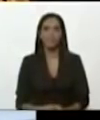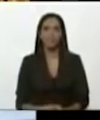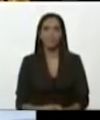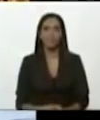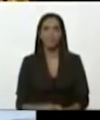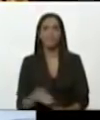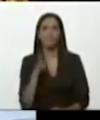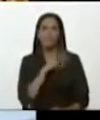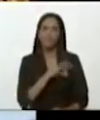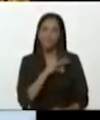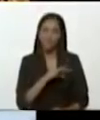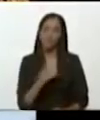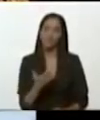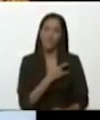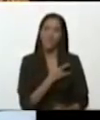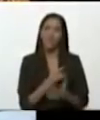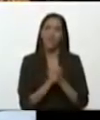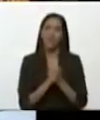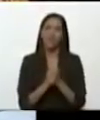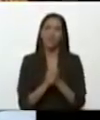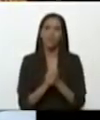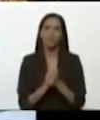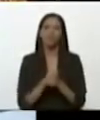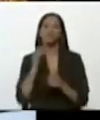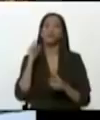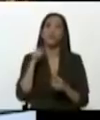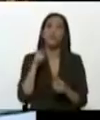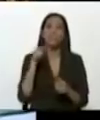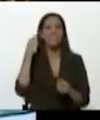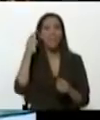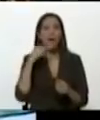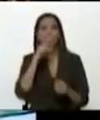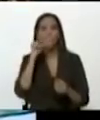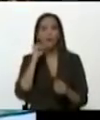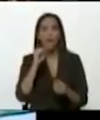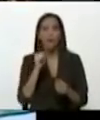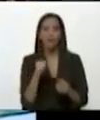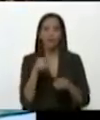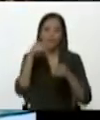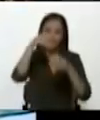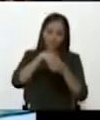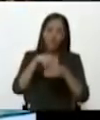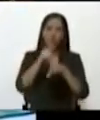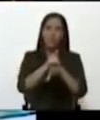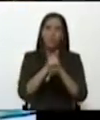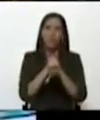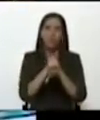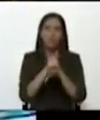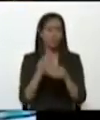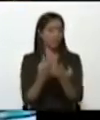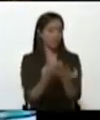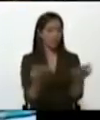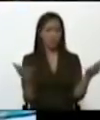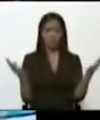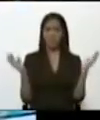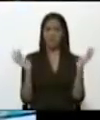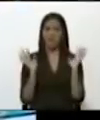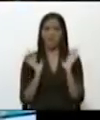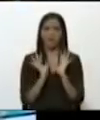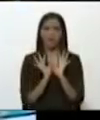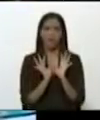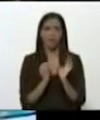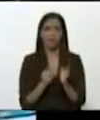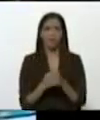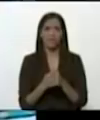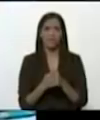Señor querido amigo Elio Negro, si ustedes saben que Maduro está en fuerte triunfo, rodeado de un montón de alimañas,